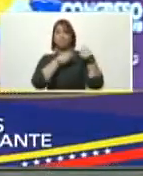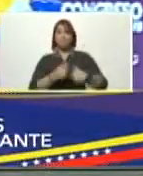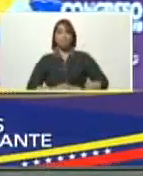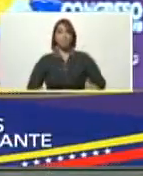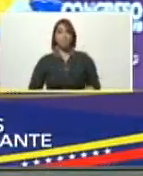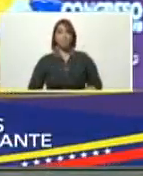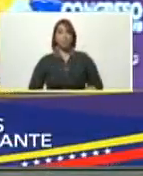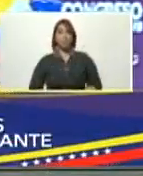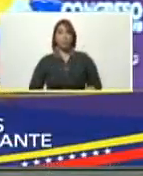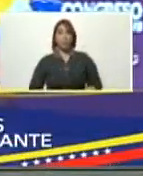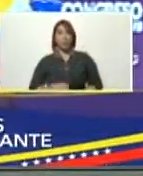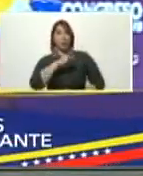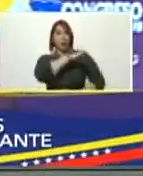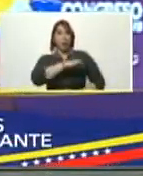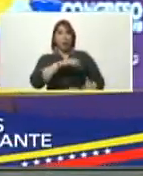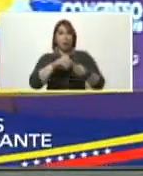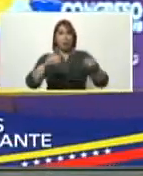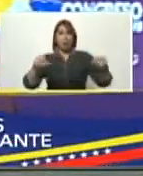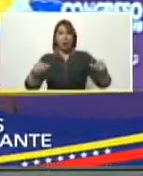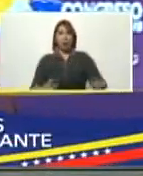Los comités de tierra urbana.